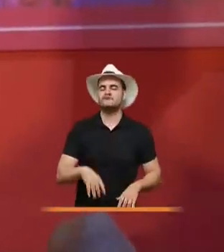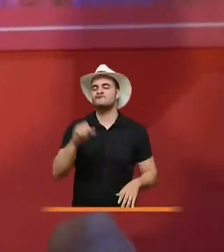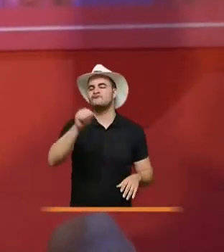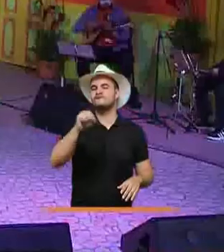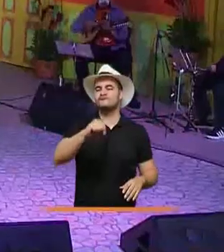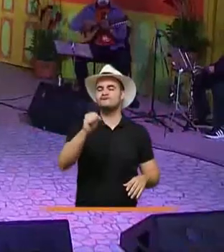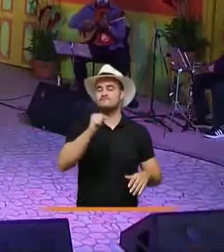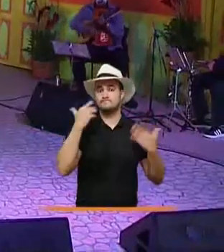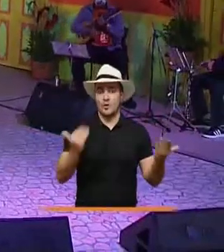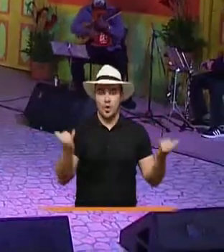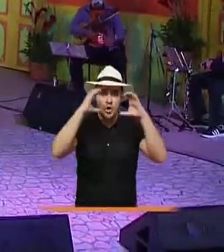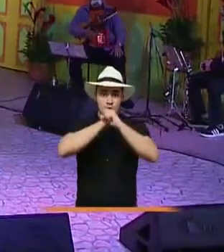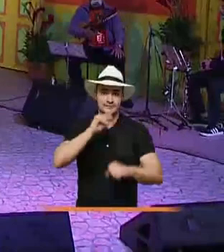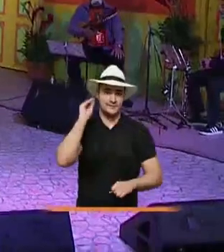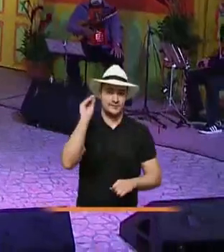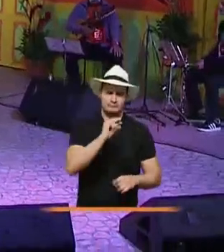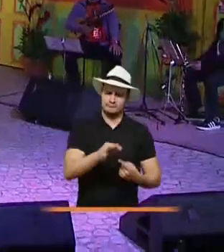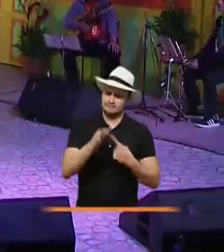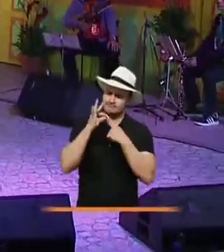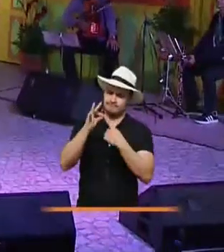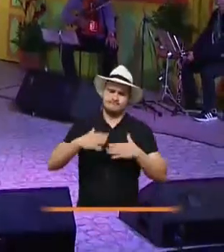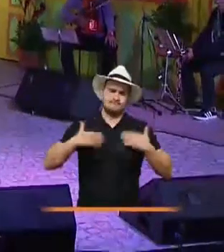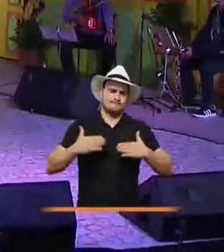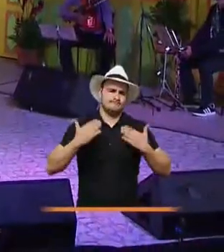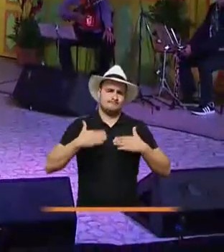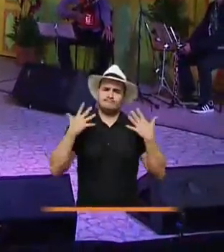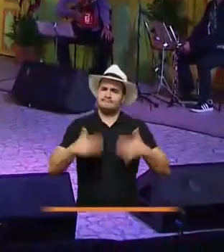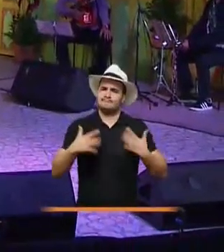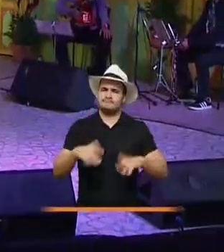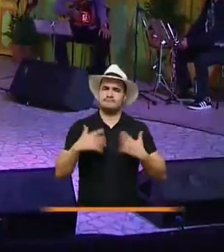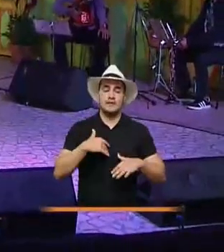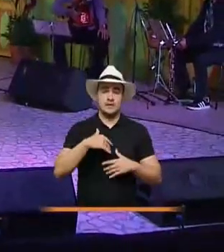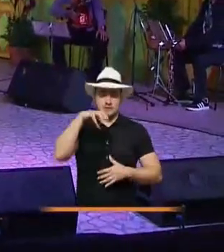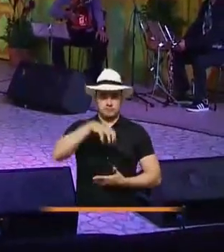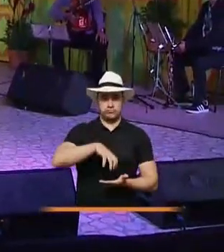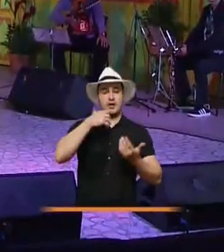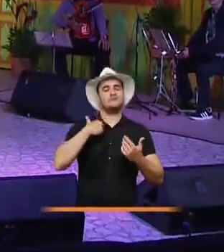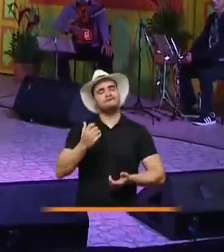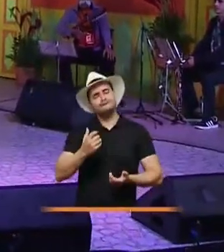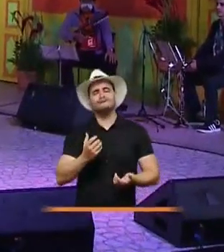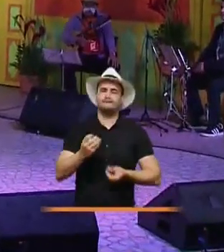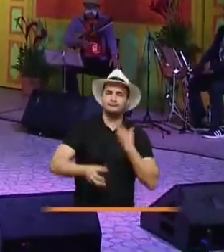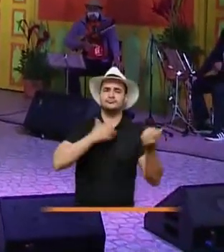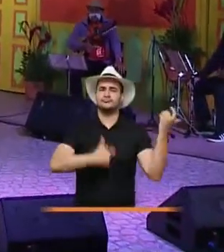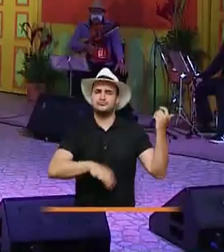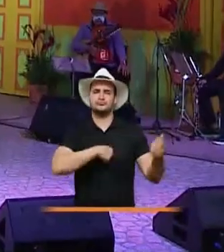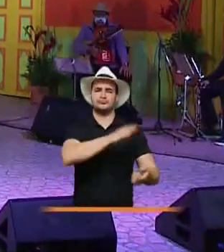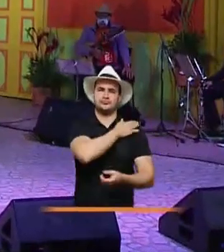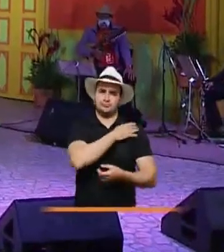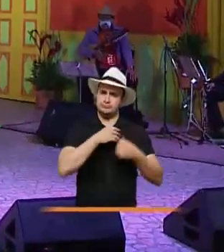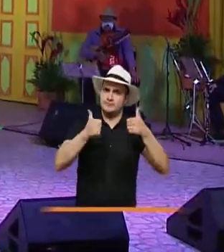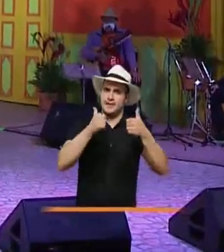precisamente esta noche tan especial tenemos el gusto no sólo de compartir escenario con estos trovadores que nos hacen sentir orgullosos